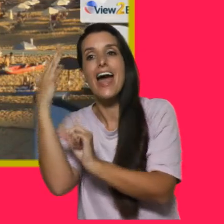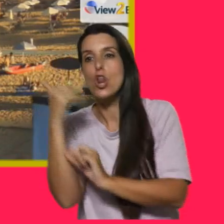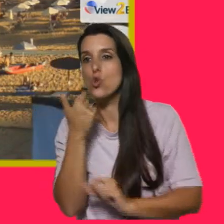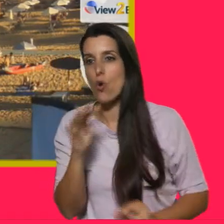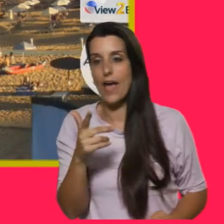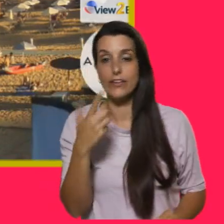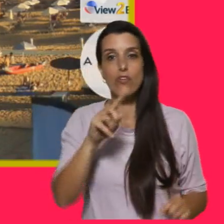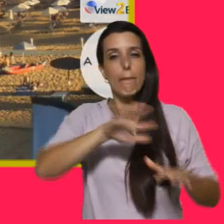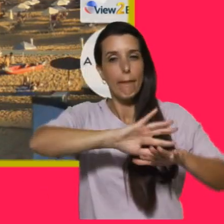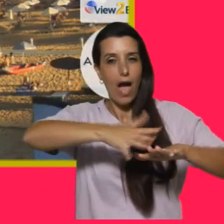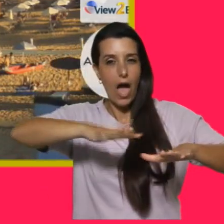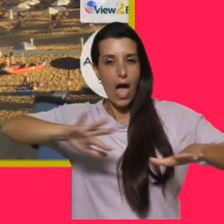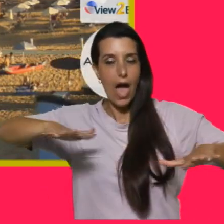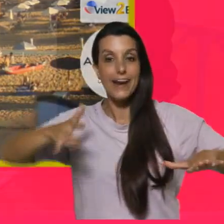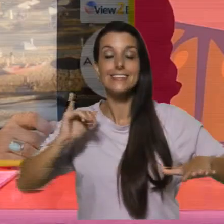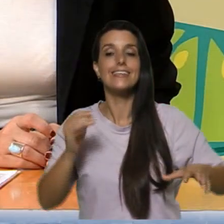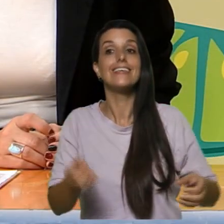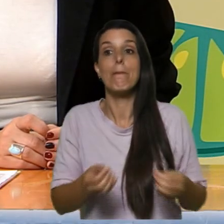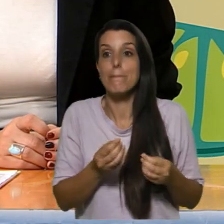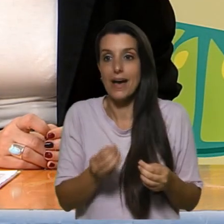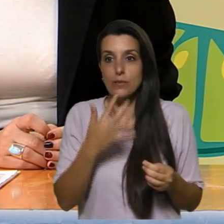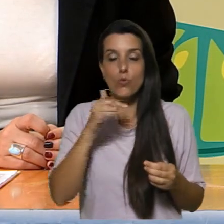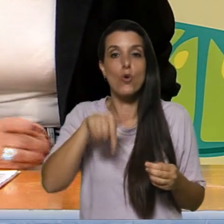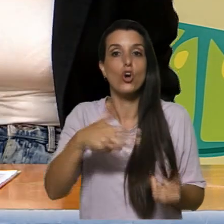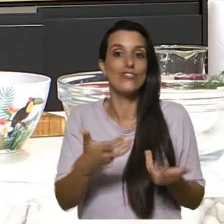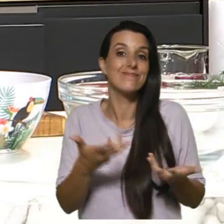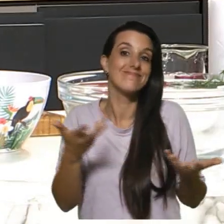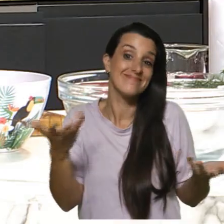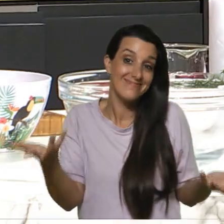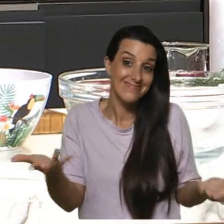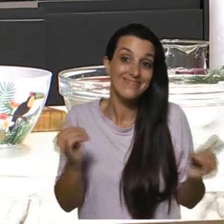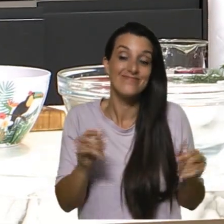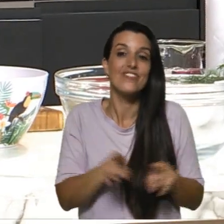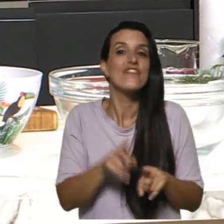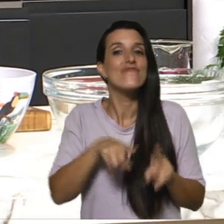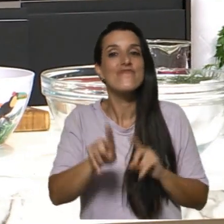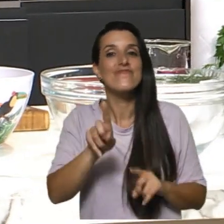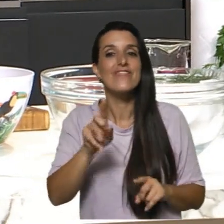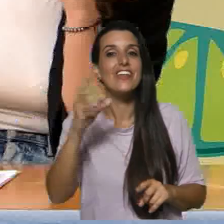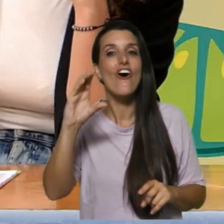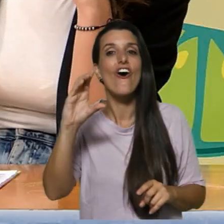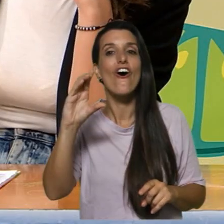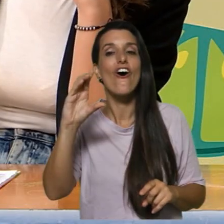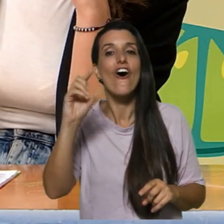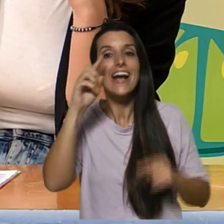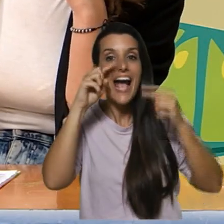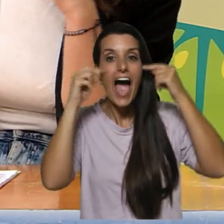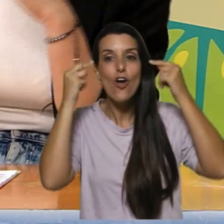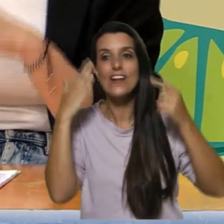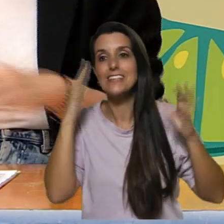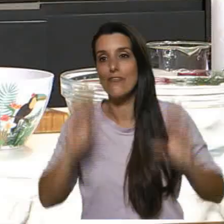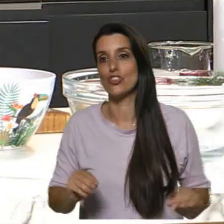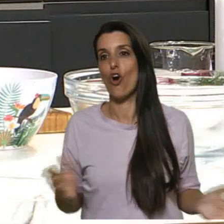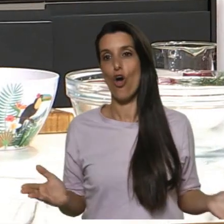mucho mediterráneo ahí sí y qué ¿no? pasa con la receta de hoy es puro mediterráneo pero es que Carol está en todo pero ¿y qué aceitunas? Por qué